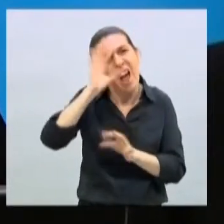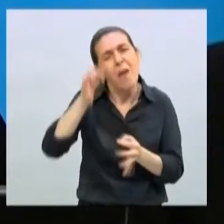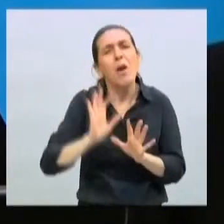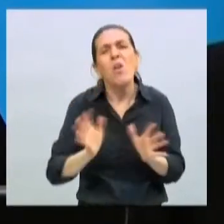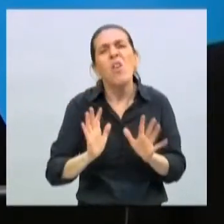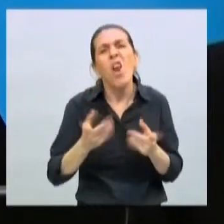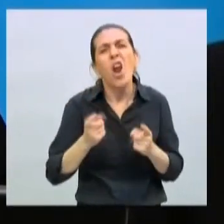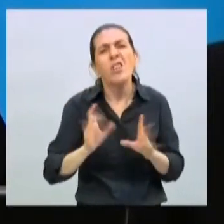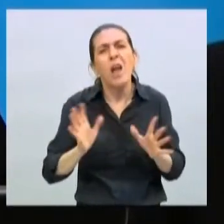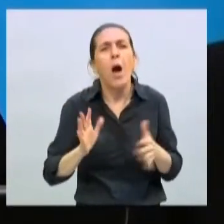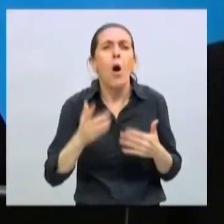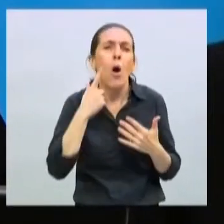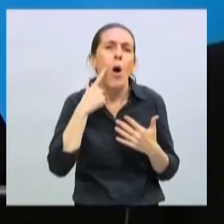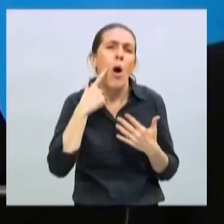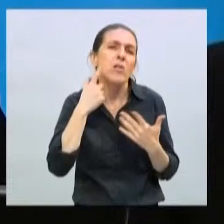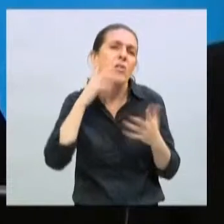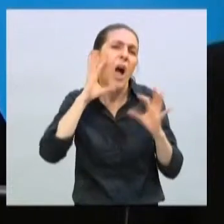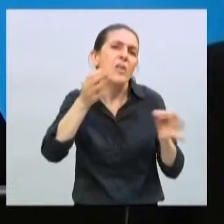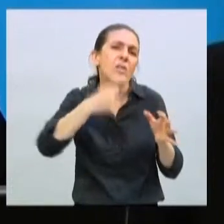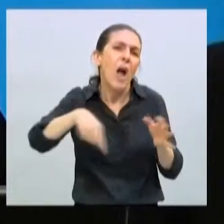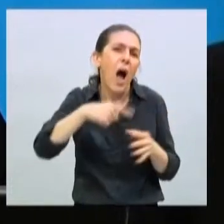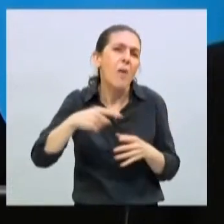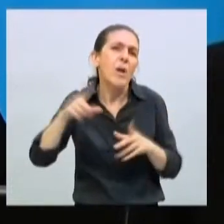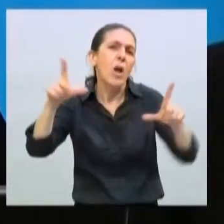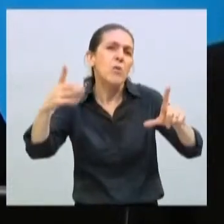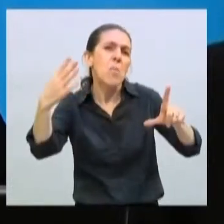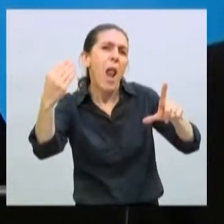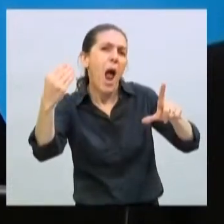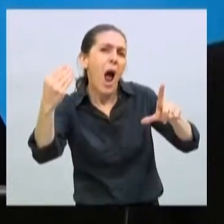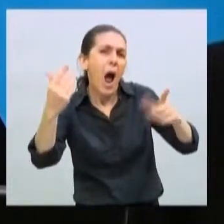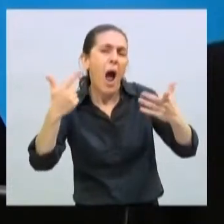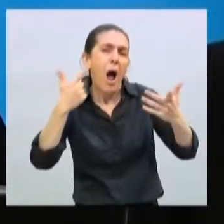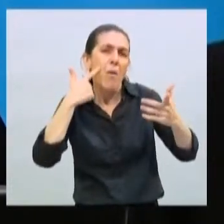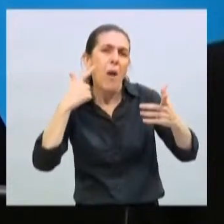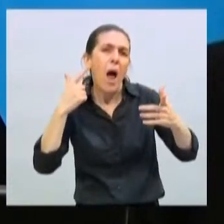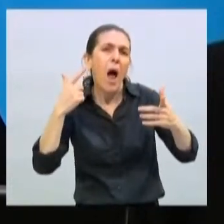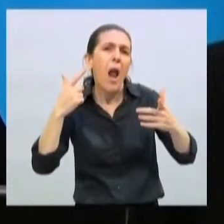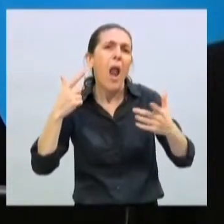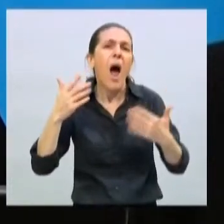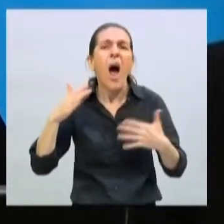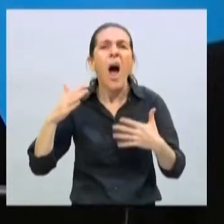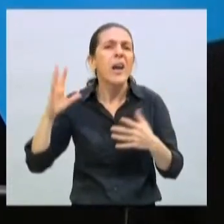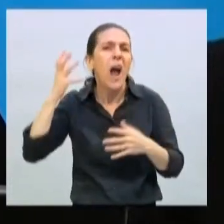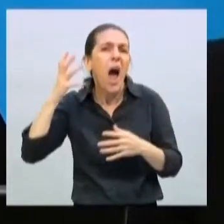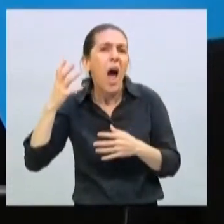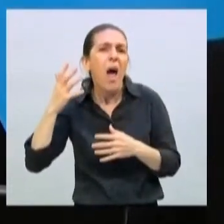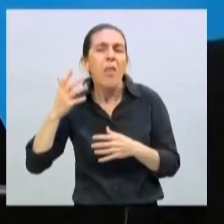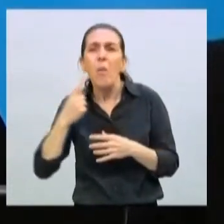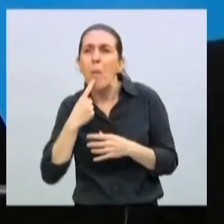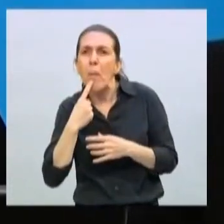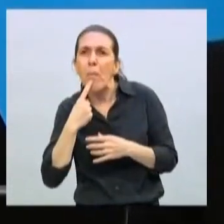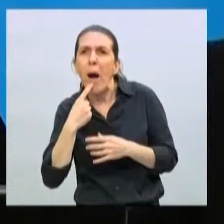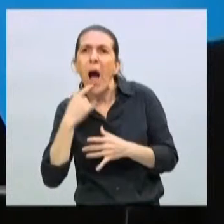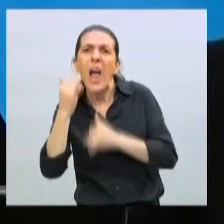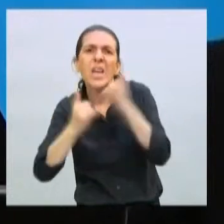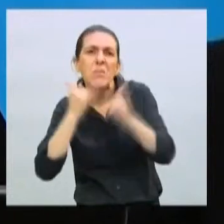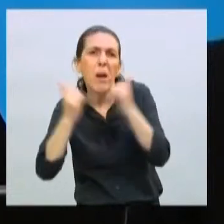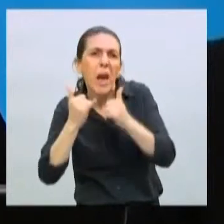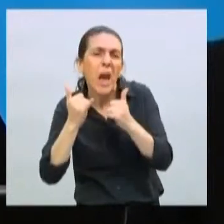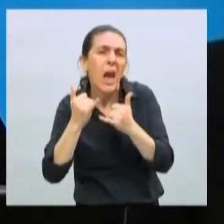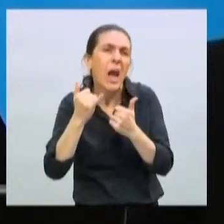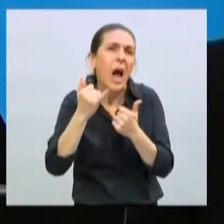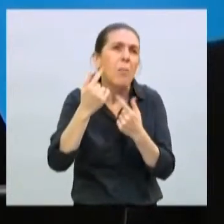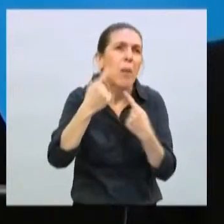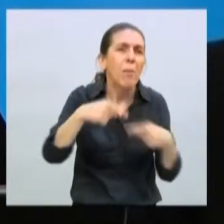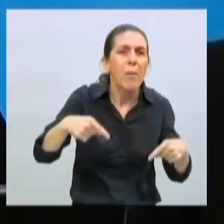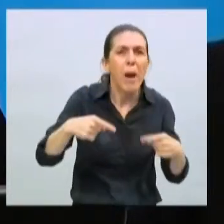hablar lo obvio. Los escuchamos en televisión, los vemos aparecer, hablan por las radios, explican el por qué